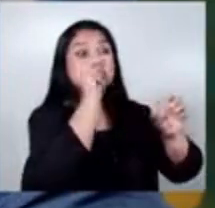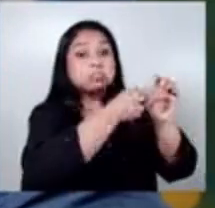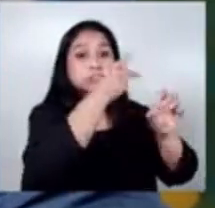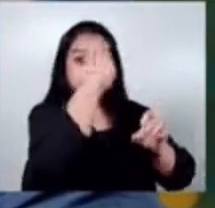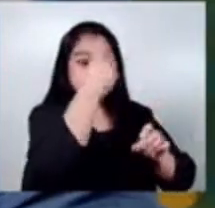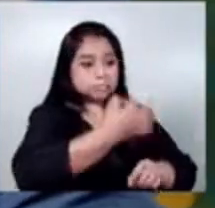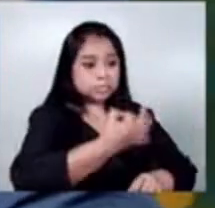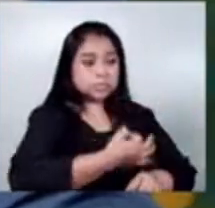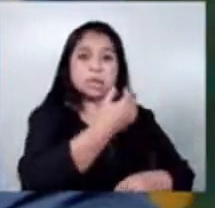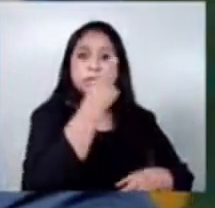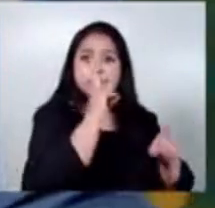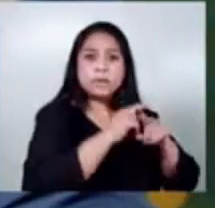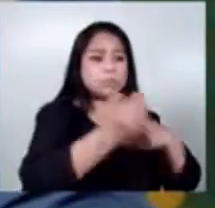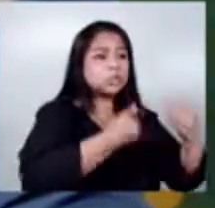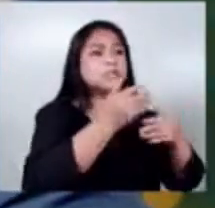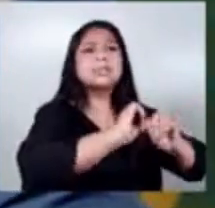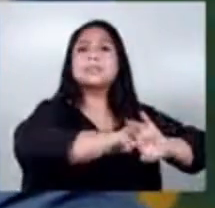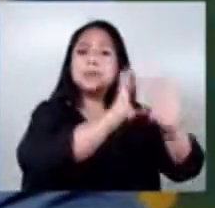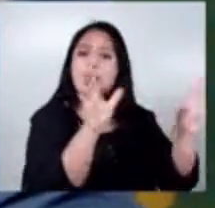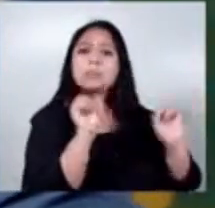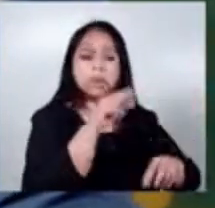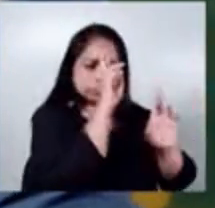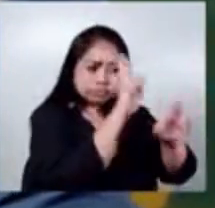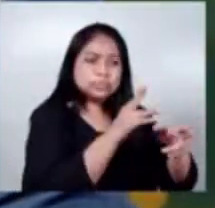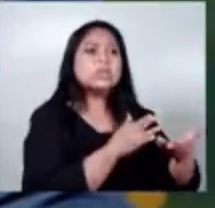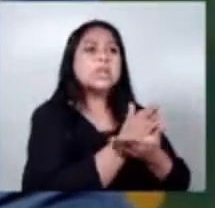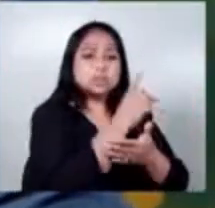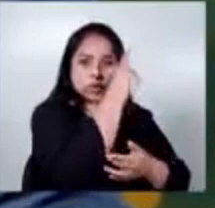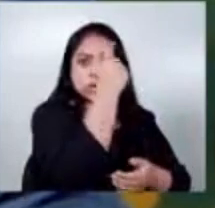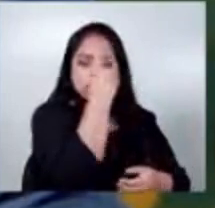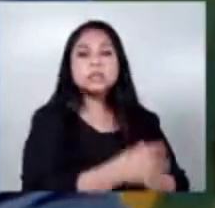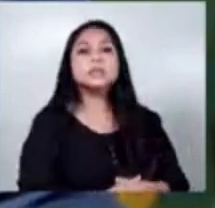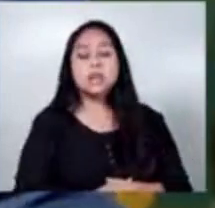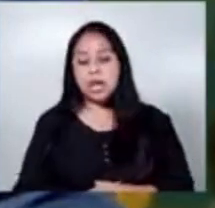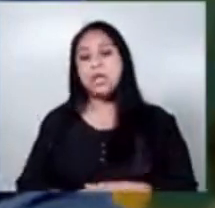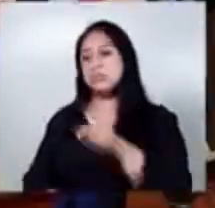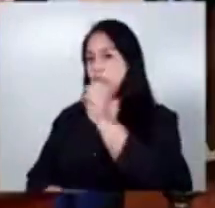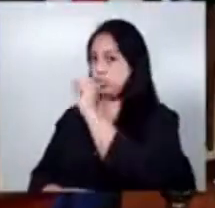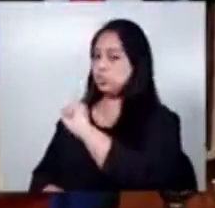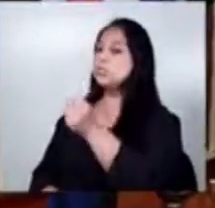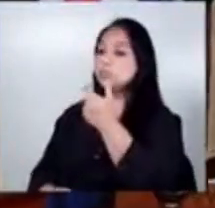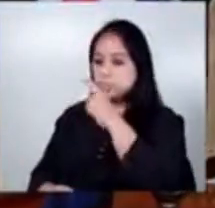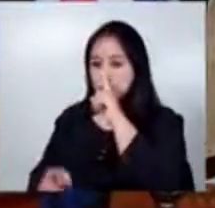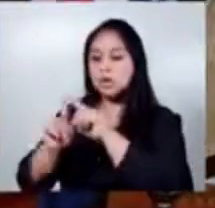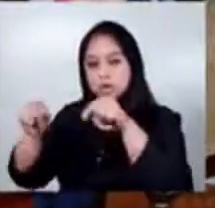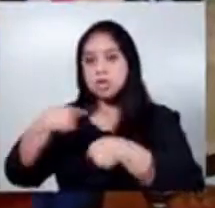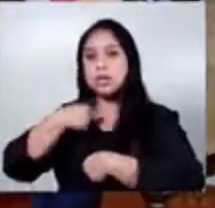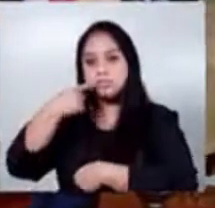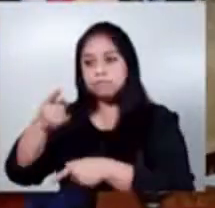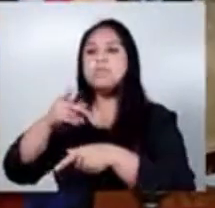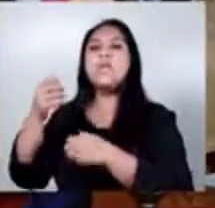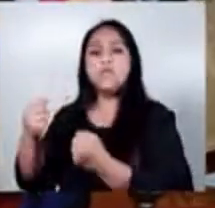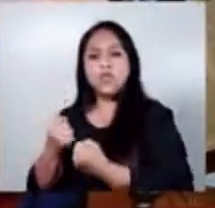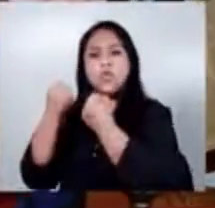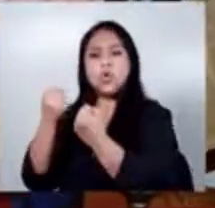temporales, formales y dignos, en un proceso transparente que respete los derechos laborales. Claro, se trata de fortalecer